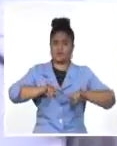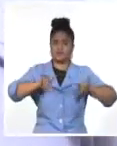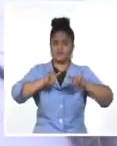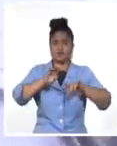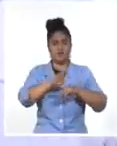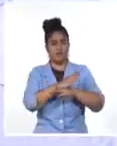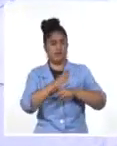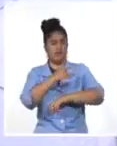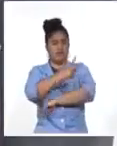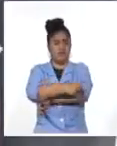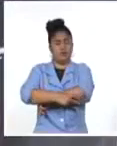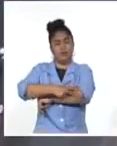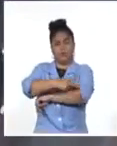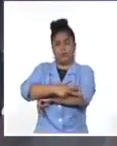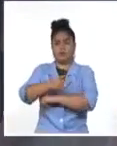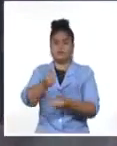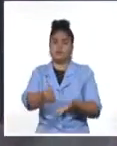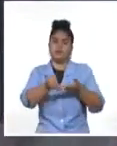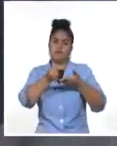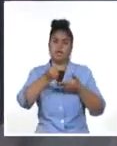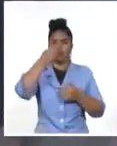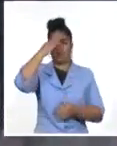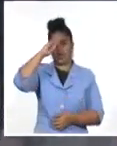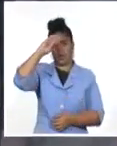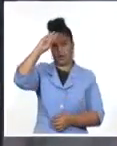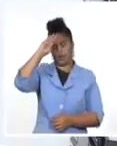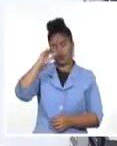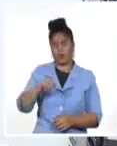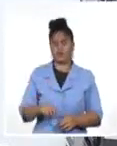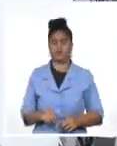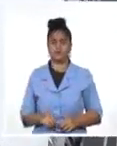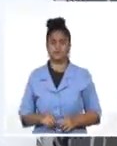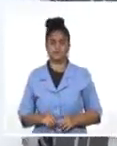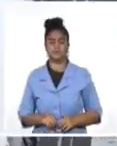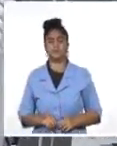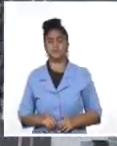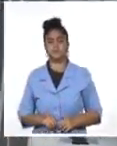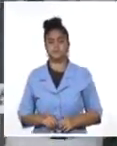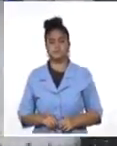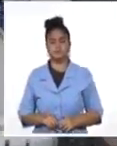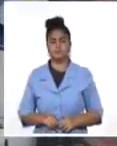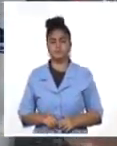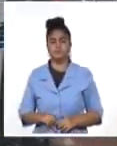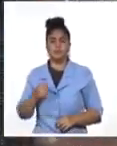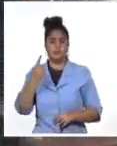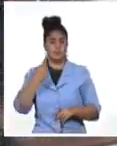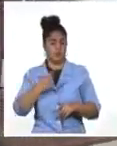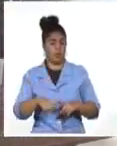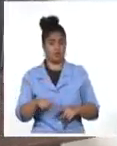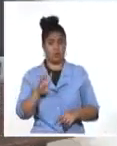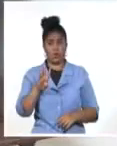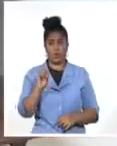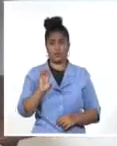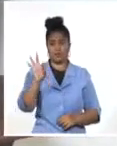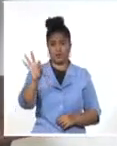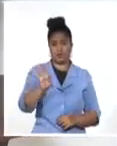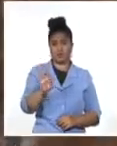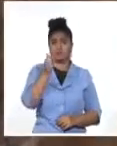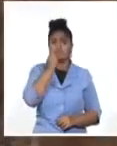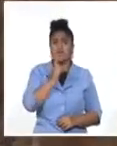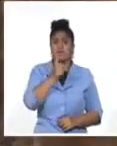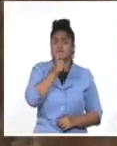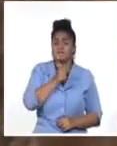y la Universidad Central Marta Abreu de Las Villas. Permitan a la ETI incrementar en un 40% su capacidad